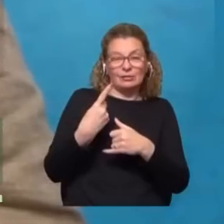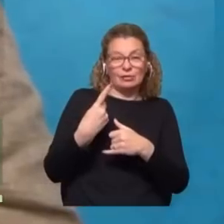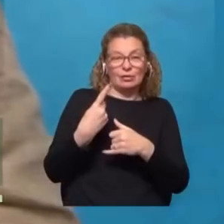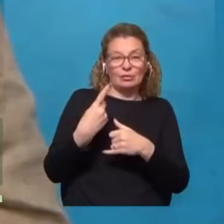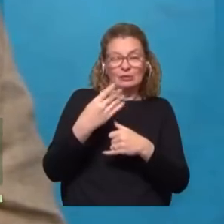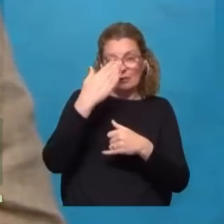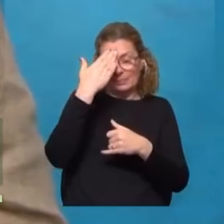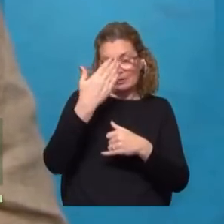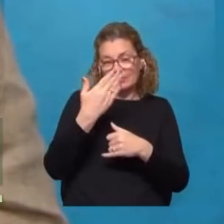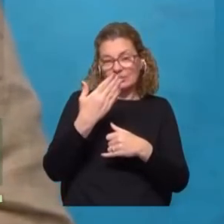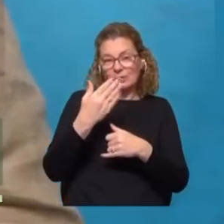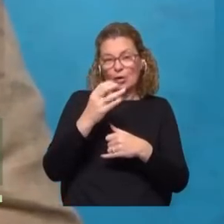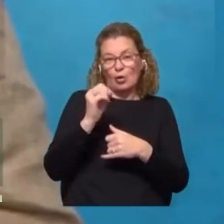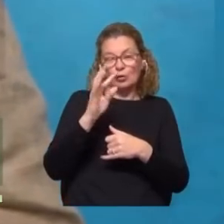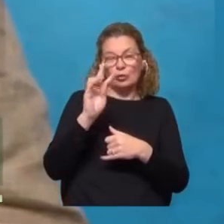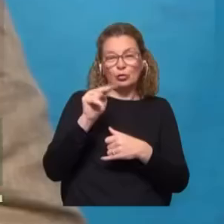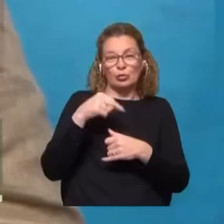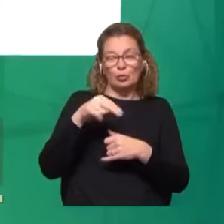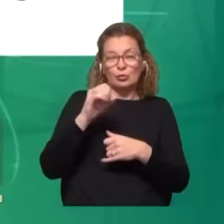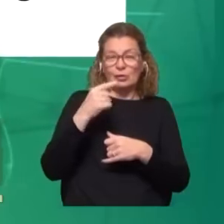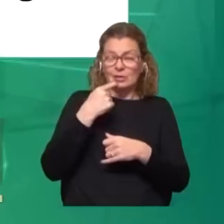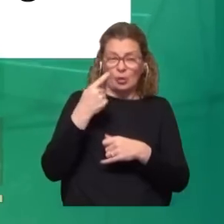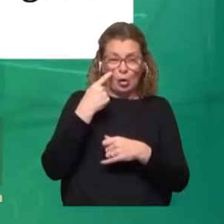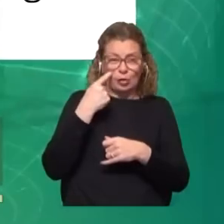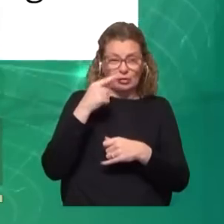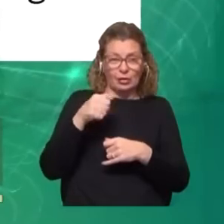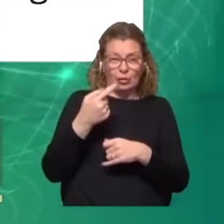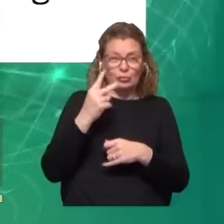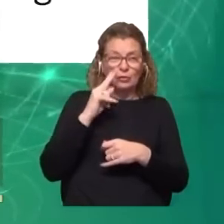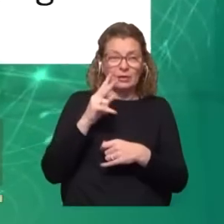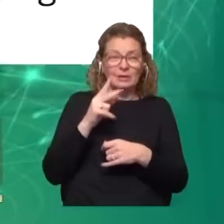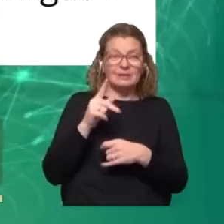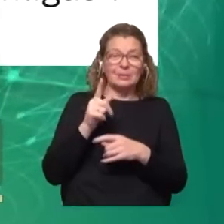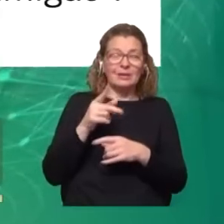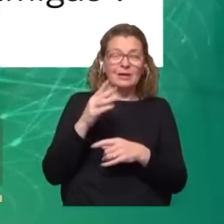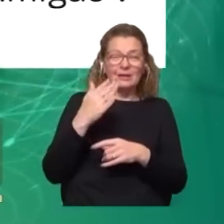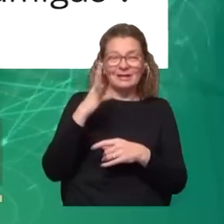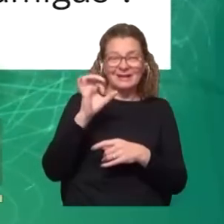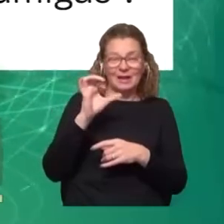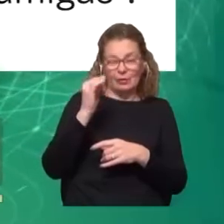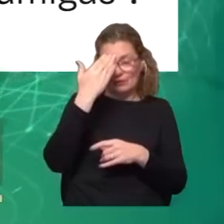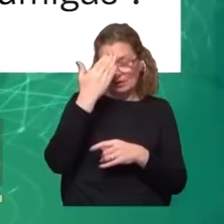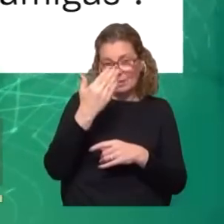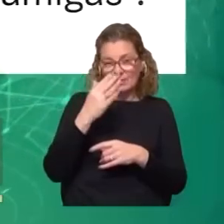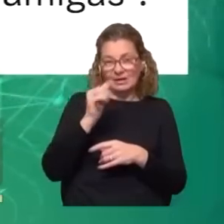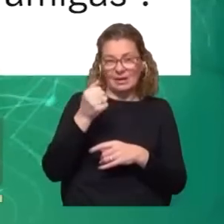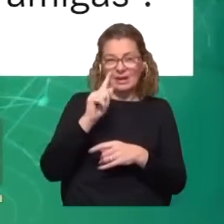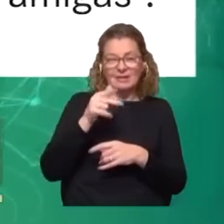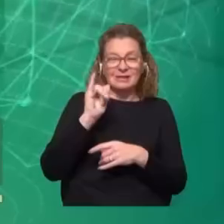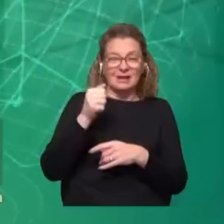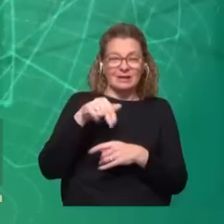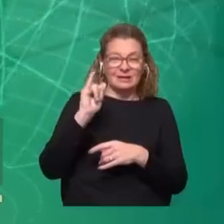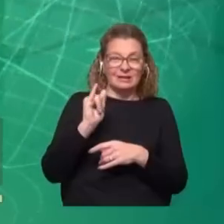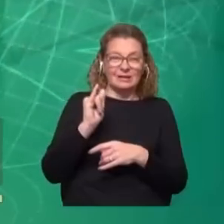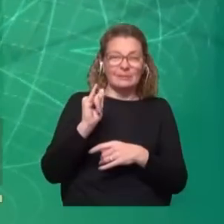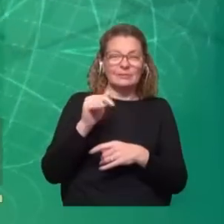representación del frente amplio Edgardo Ortuño ya que también Tomó conocimiento de otros casos a su vez los senadores frente amplistas Daniel casciani y Sebastián sabini